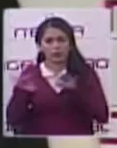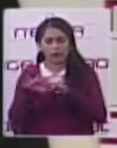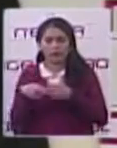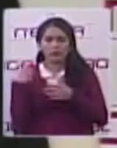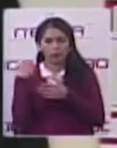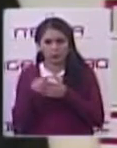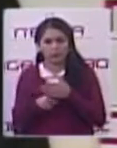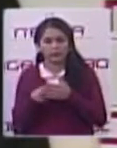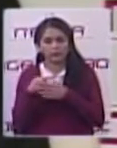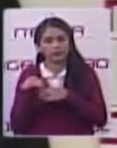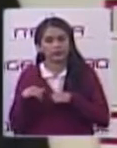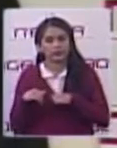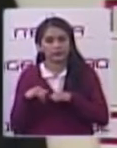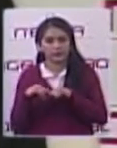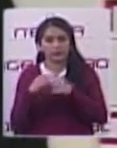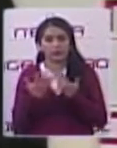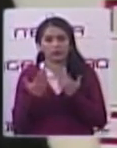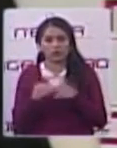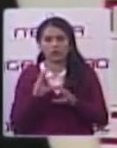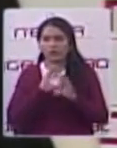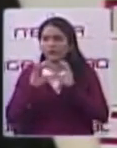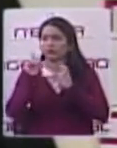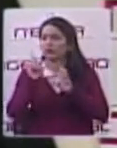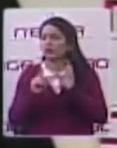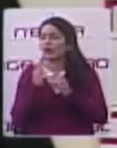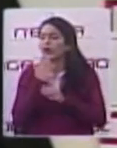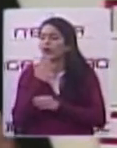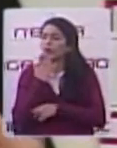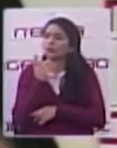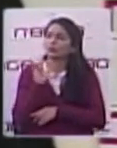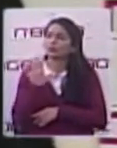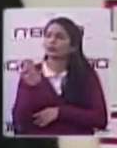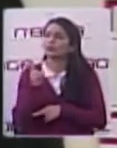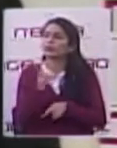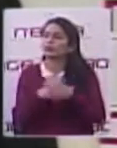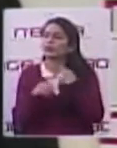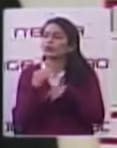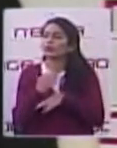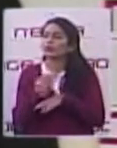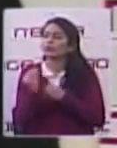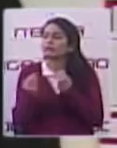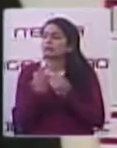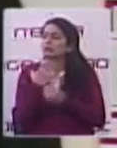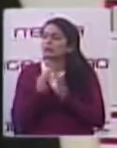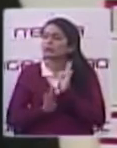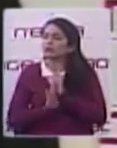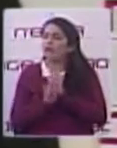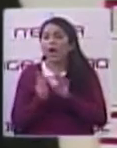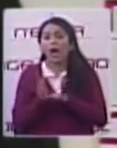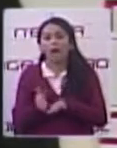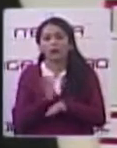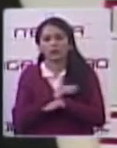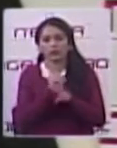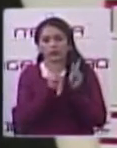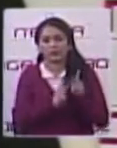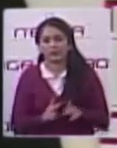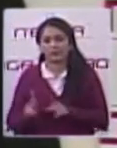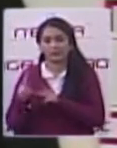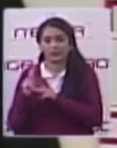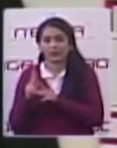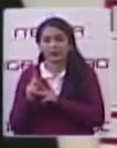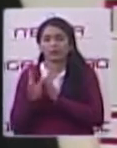nuestras estadísticas con nuestros clientes, cuando vemos que planifican, cuando se asesoran bien, más